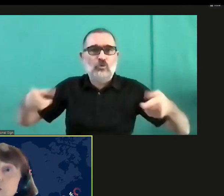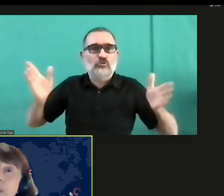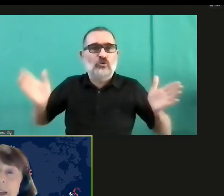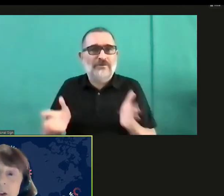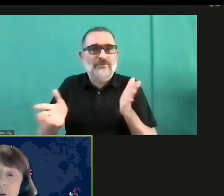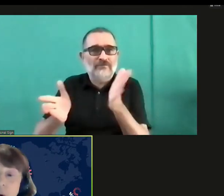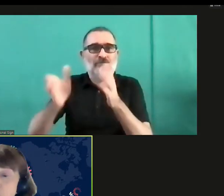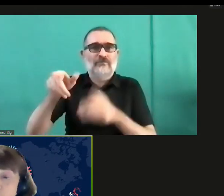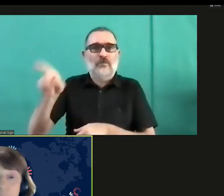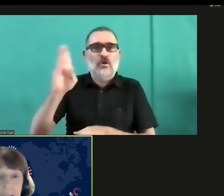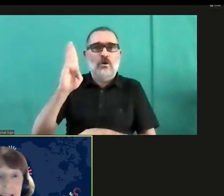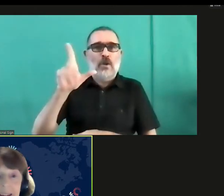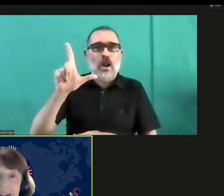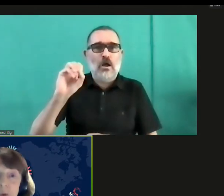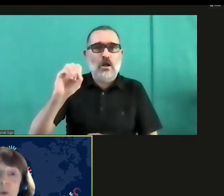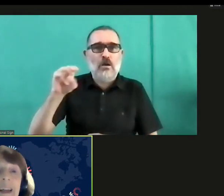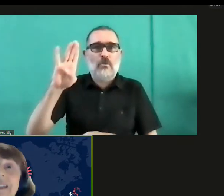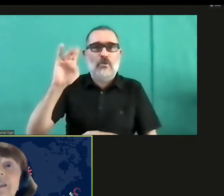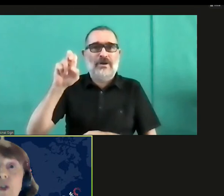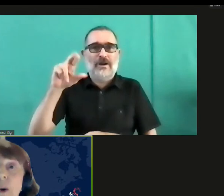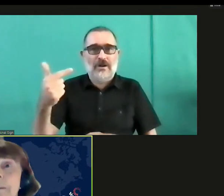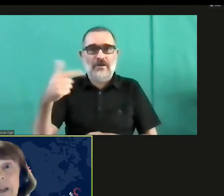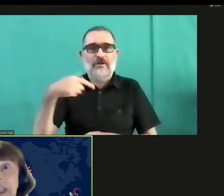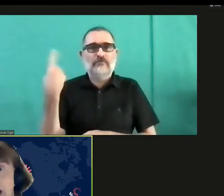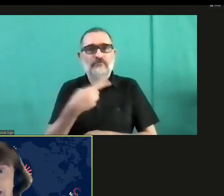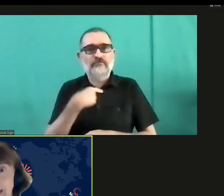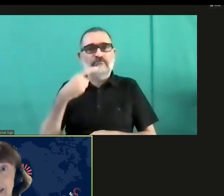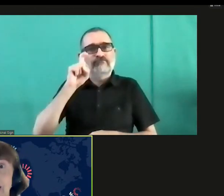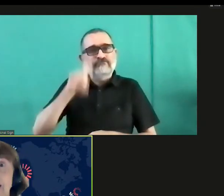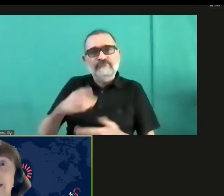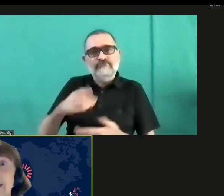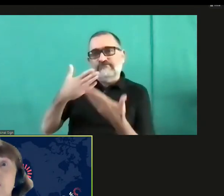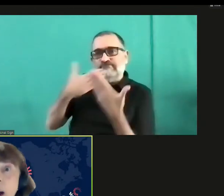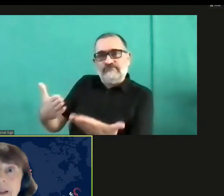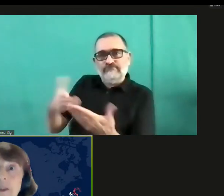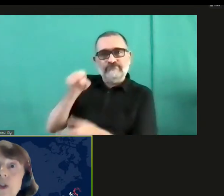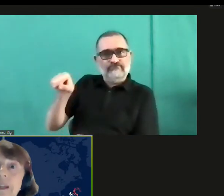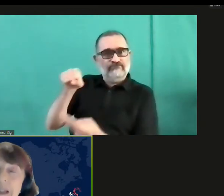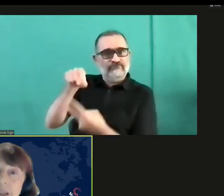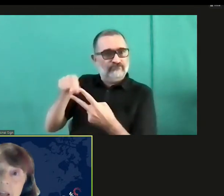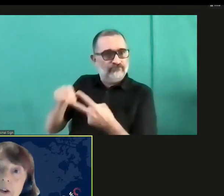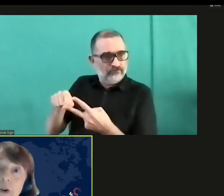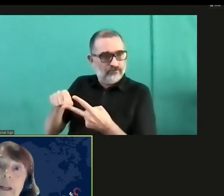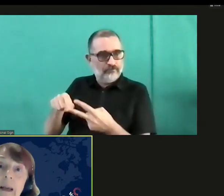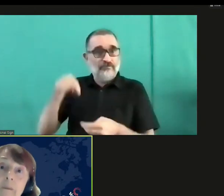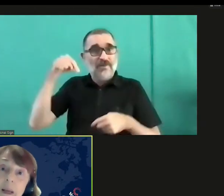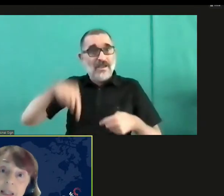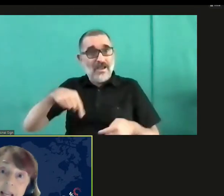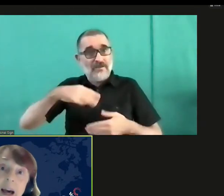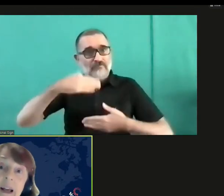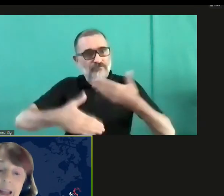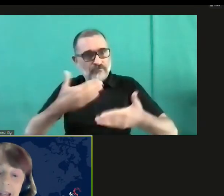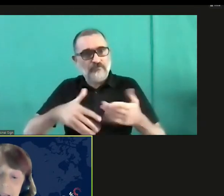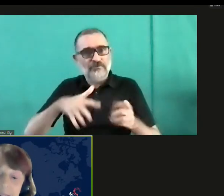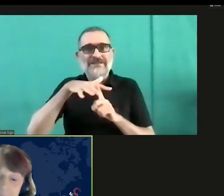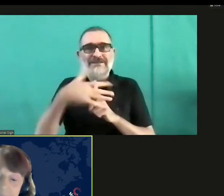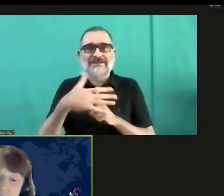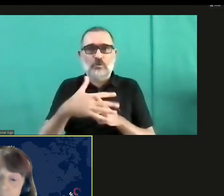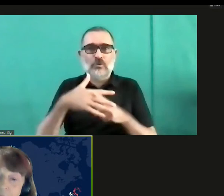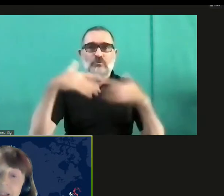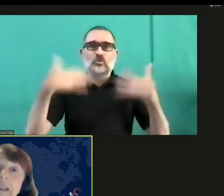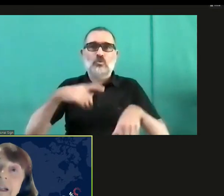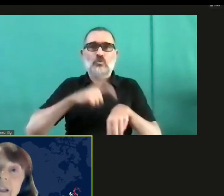yo creo que tuvieron una decisión brillante cuando decidieron empezar en